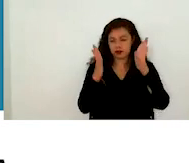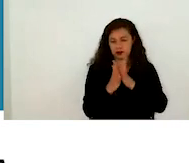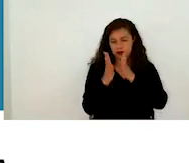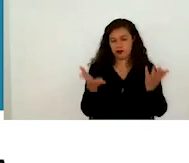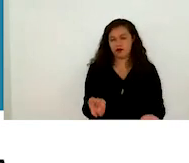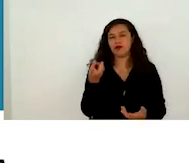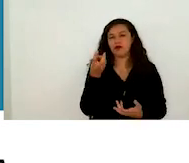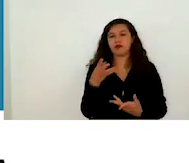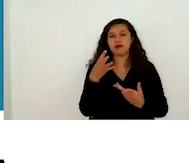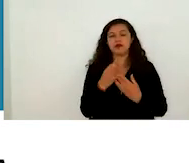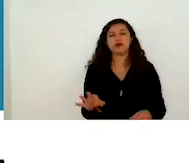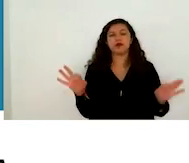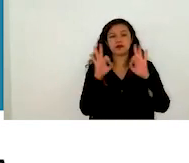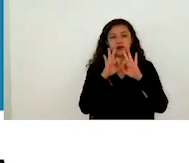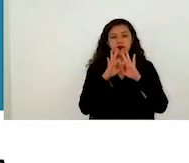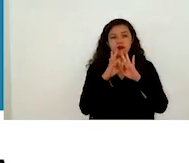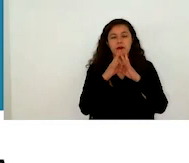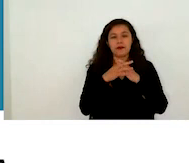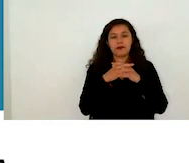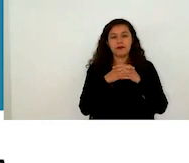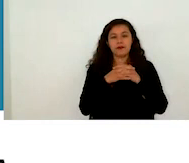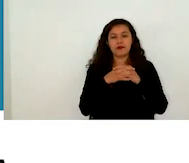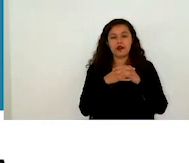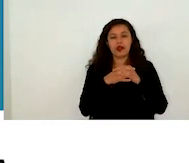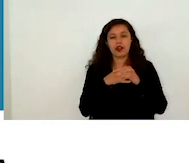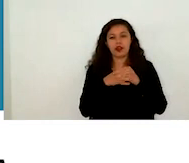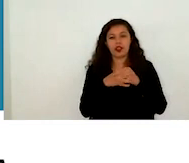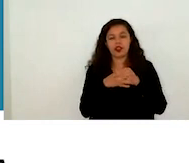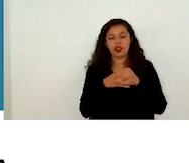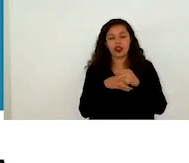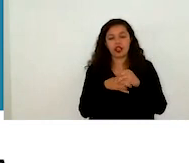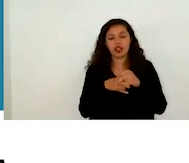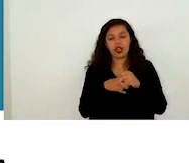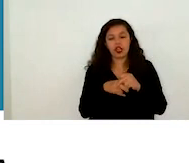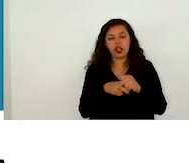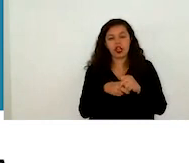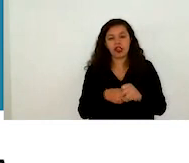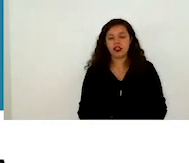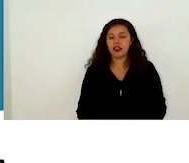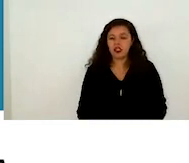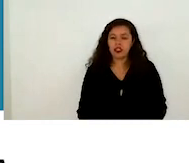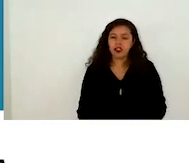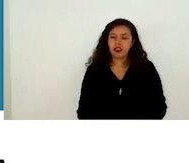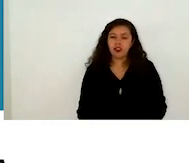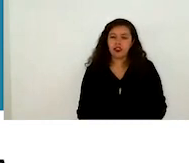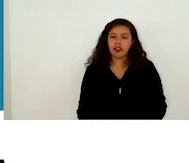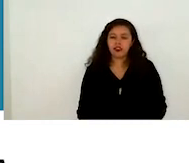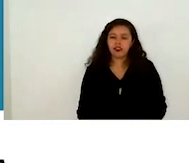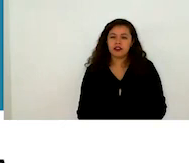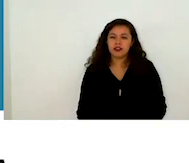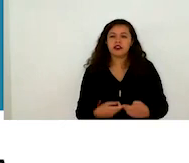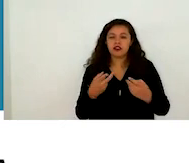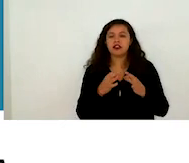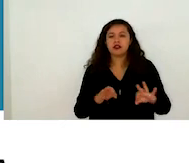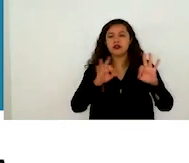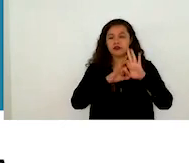una parte fundamental que es realmente si tenemos buenos buenas personas con pensamientos